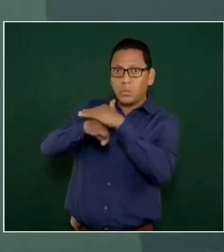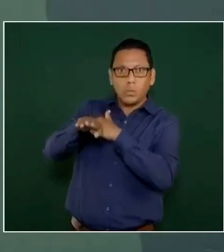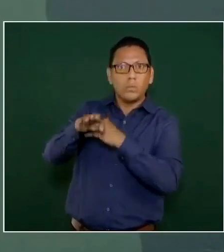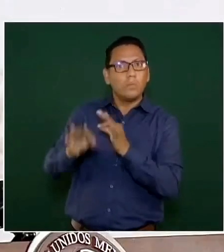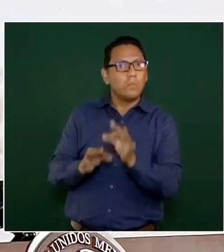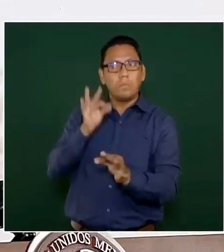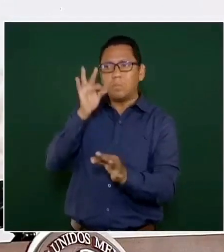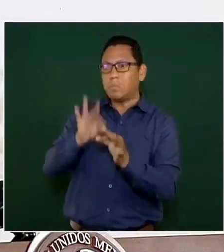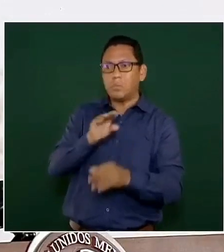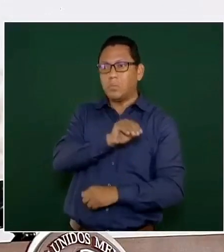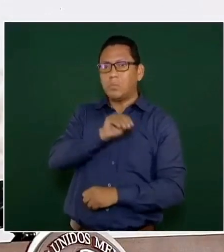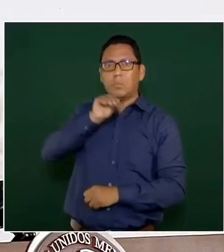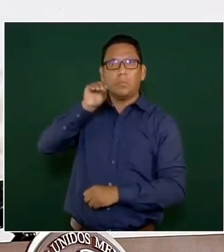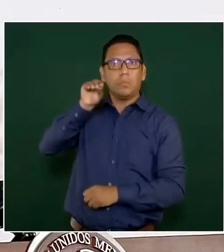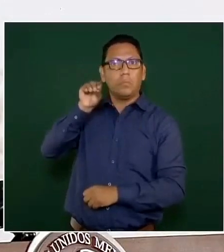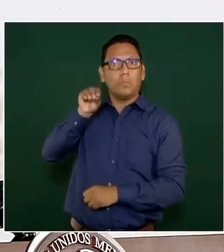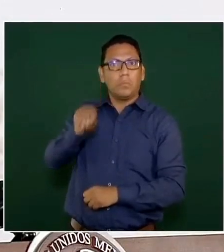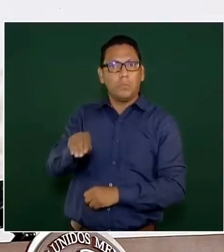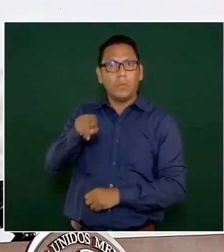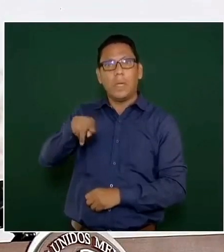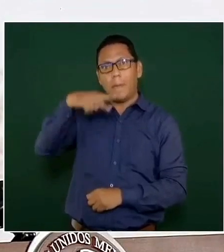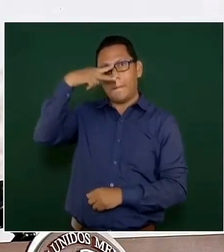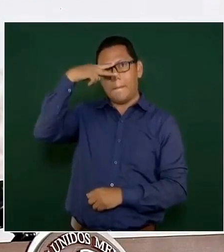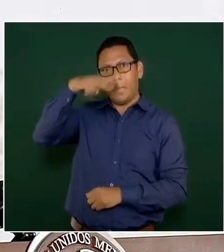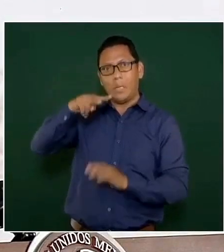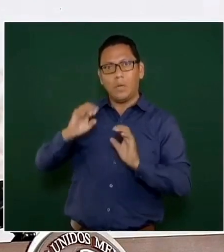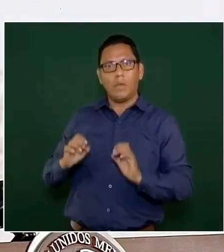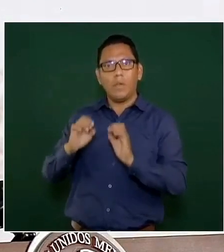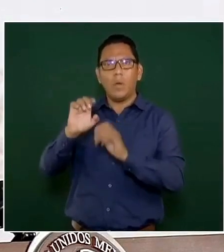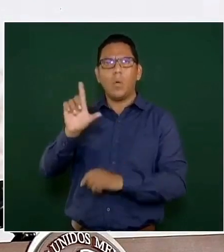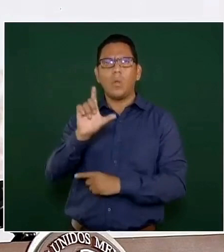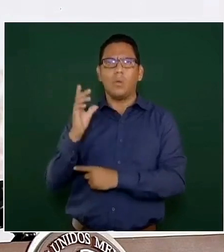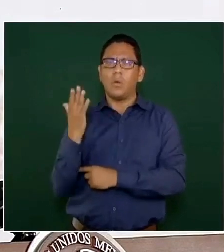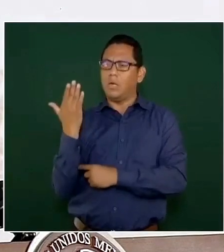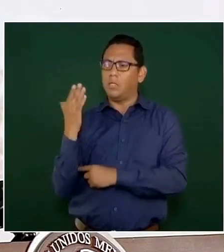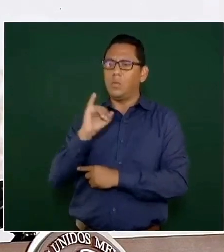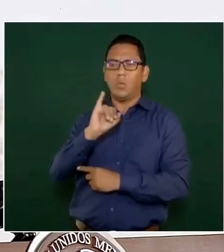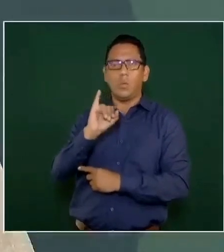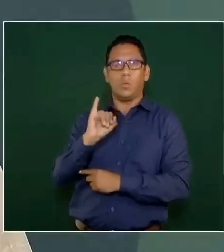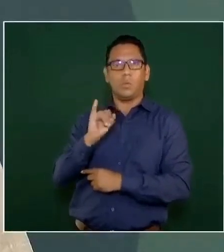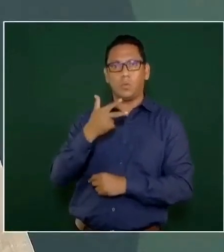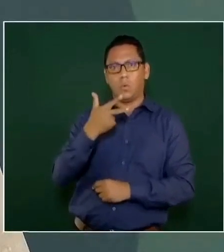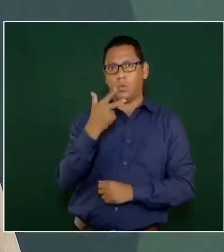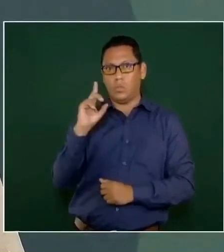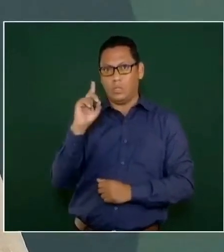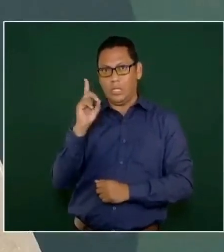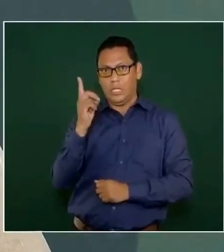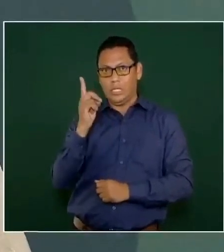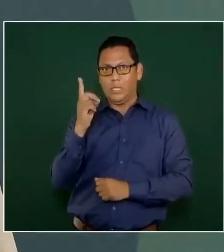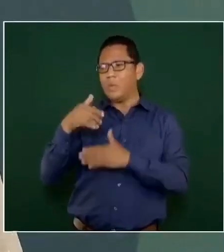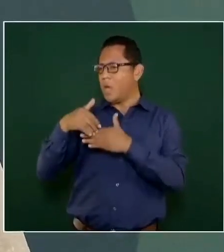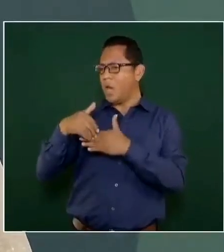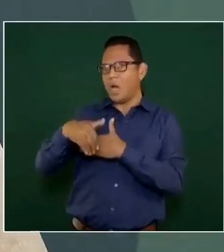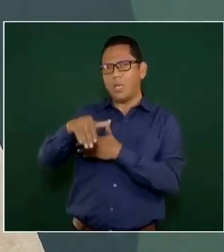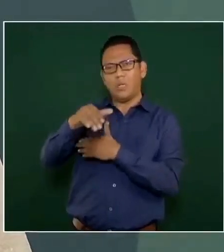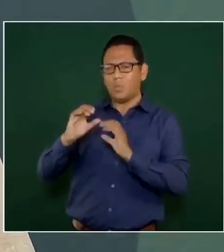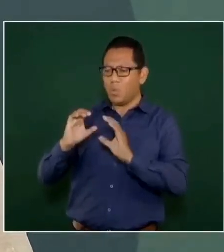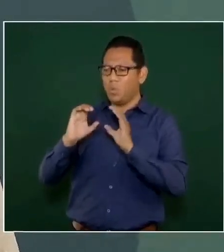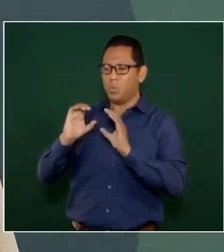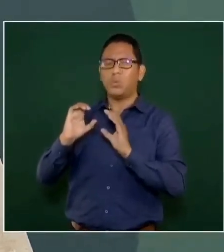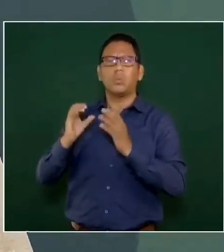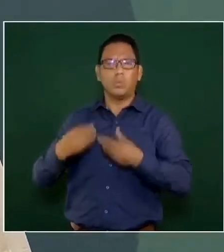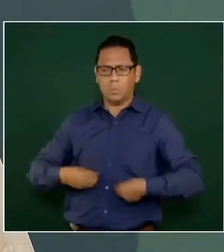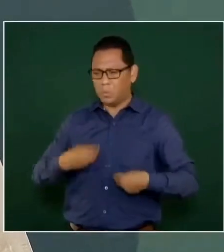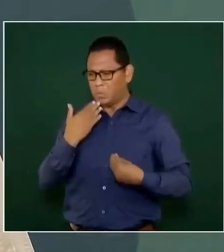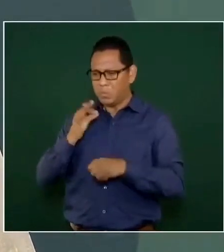a la residencia oficial de México el jueves 8 de diciembre y desde entonces pues permanecieron con nosotros sanos y